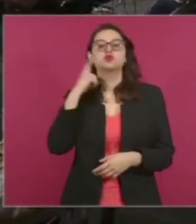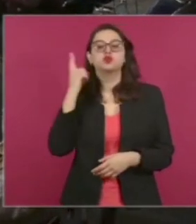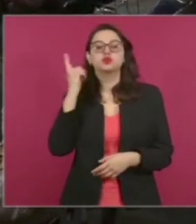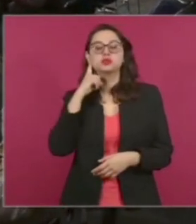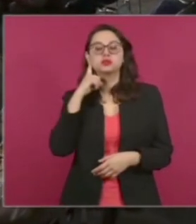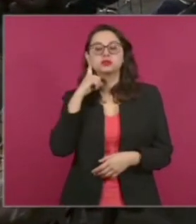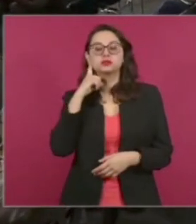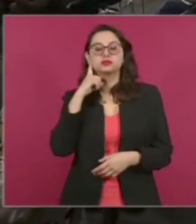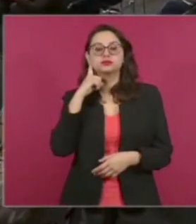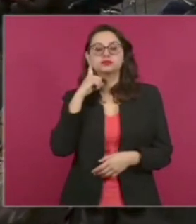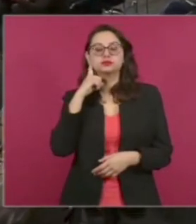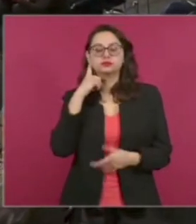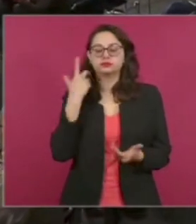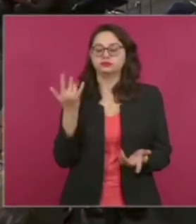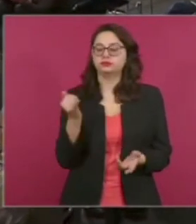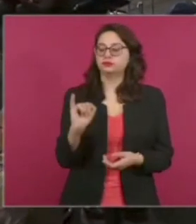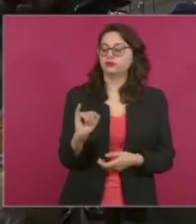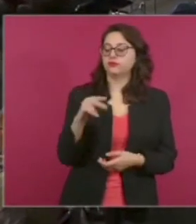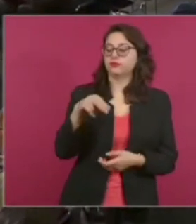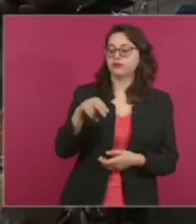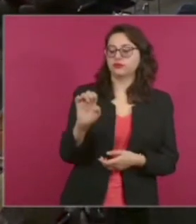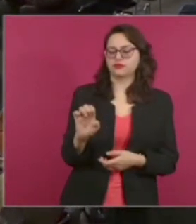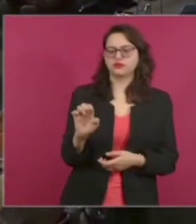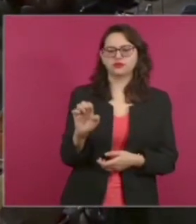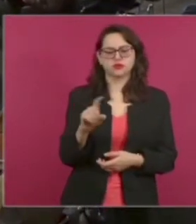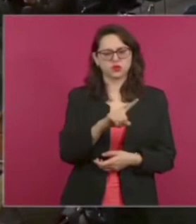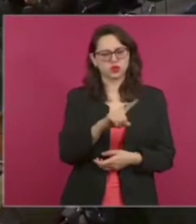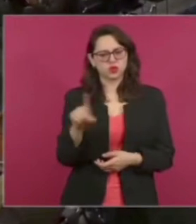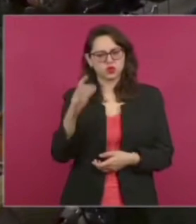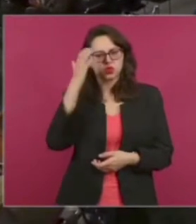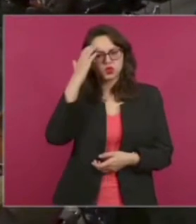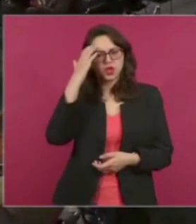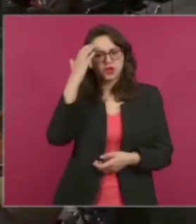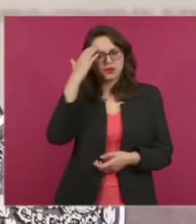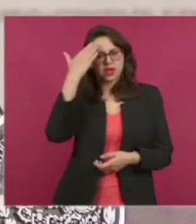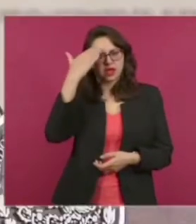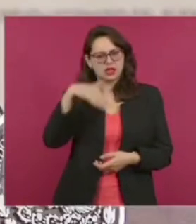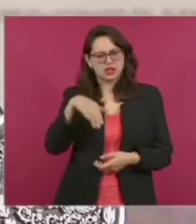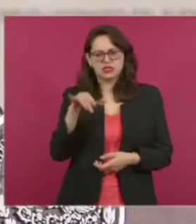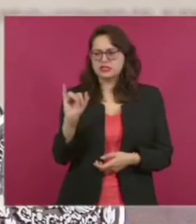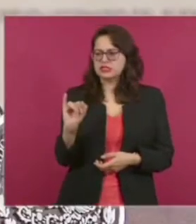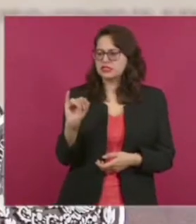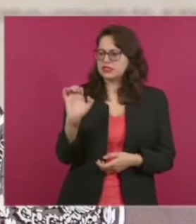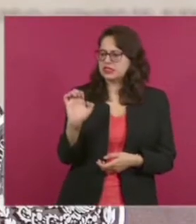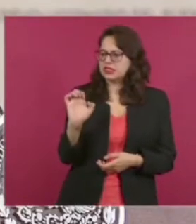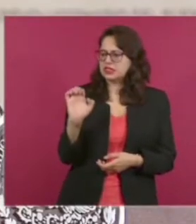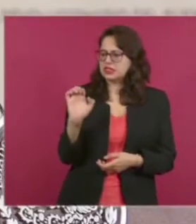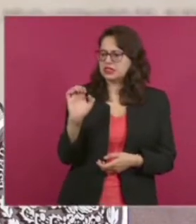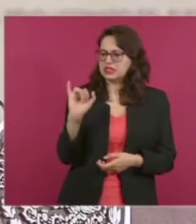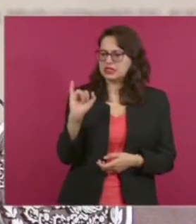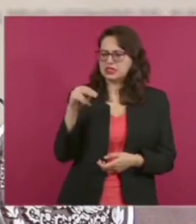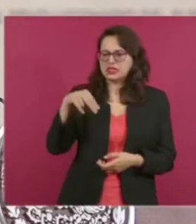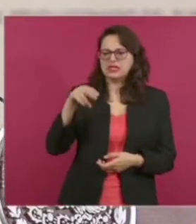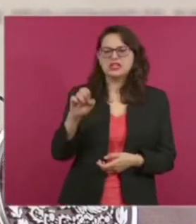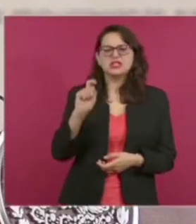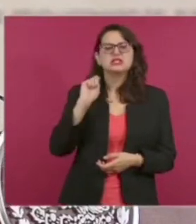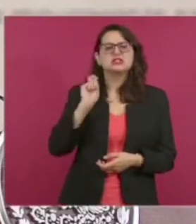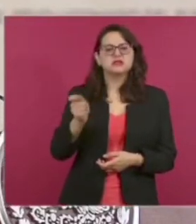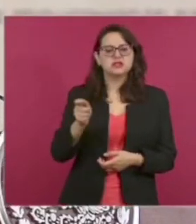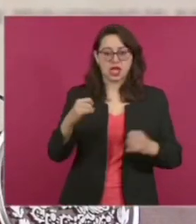¿sí saben qué es el INE, ¿eh? Es Instituto Nacional Electoral. Nacional